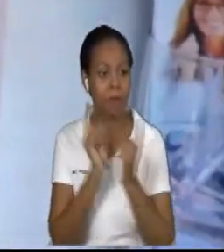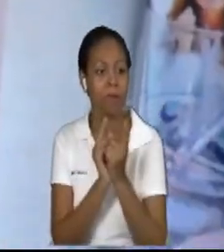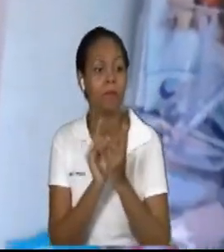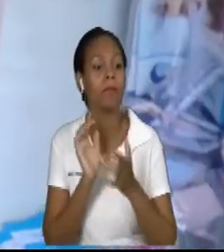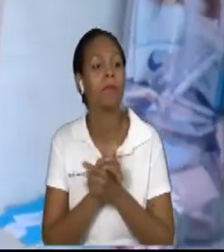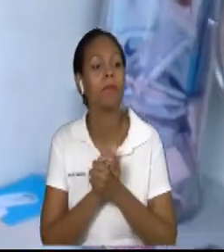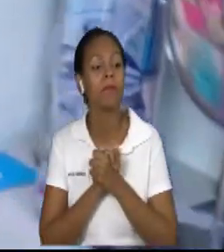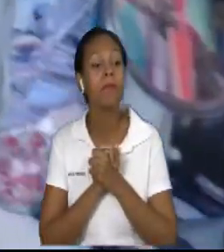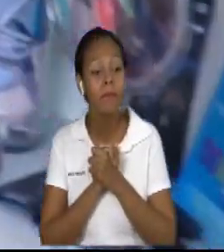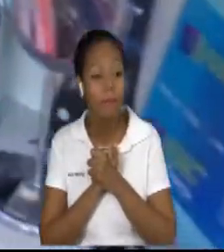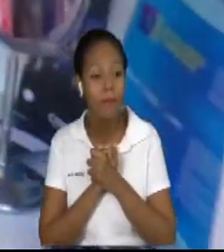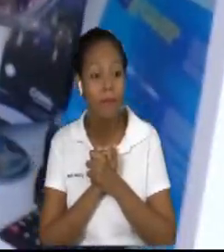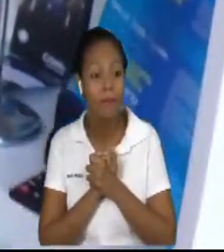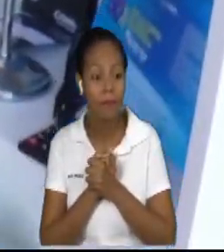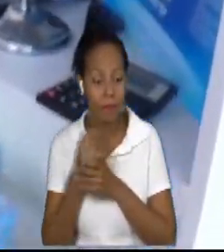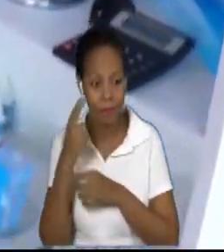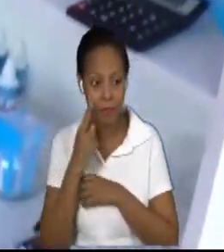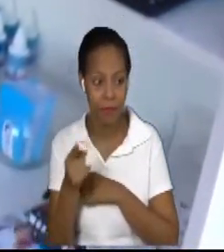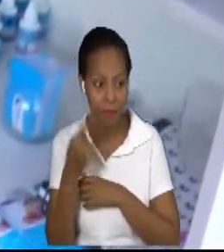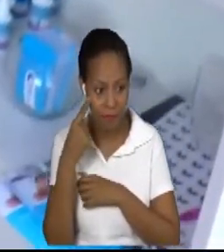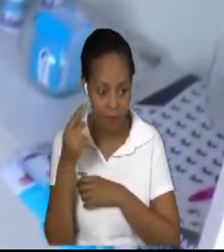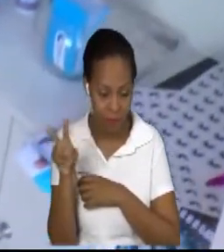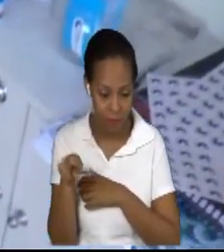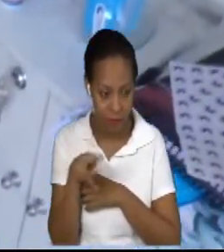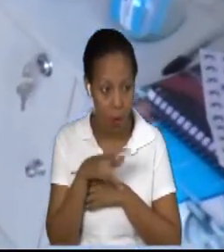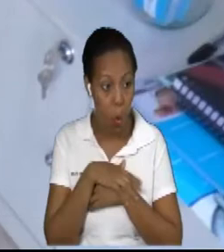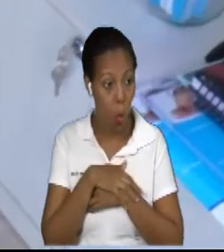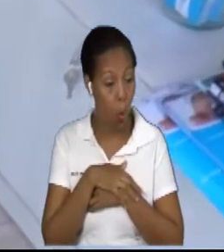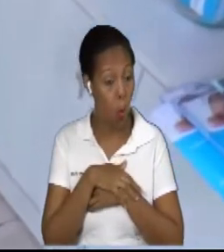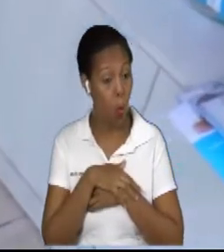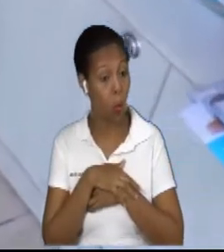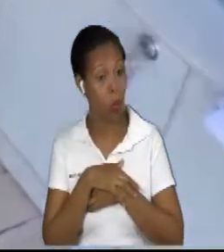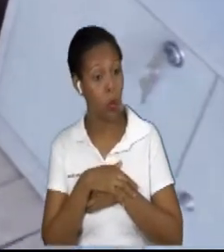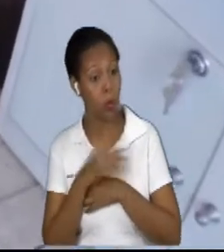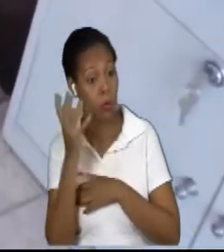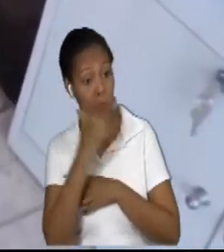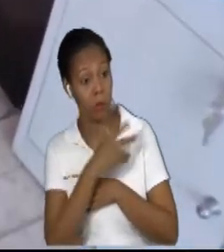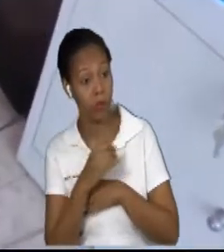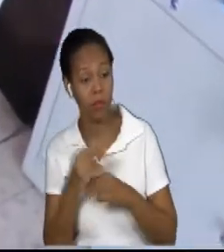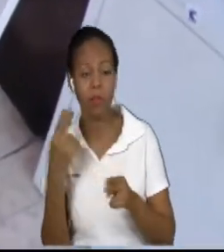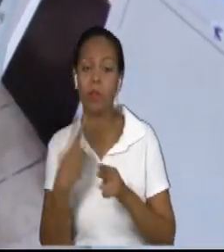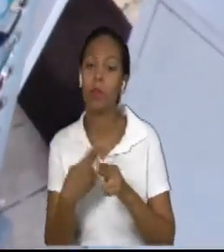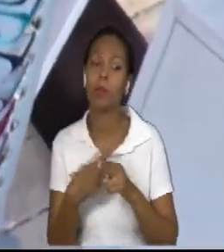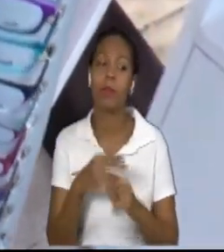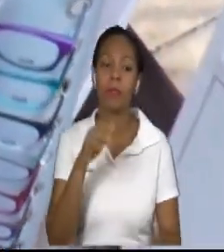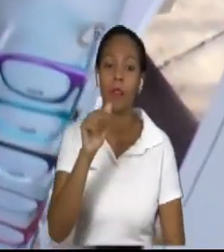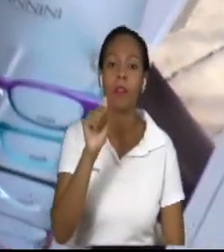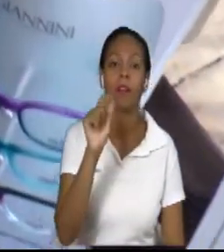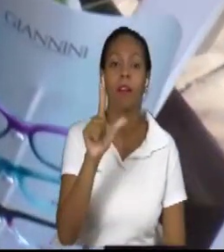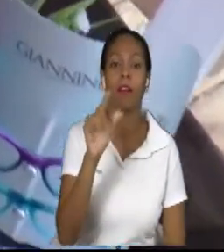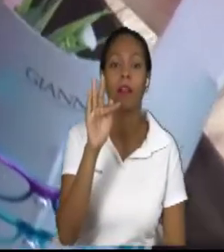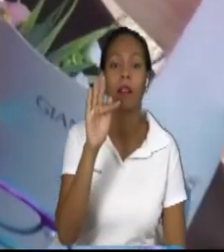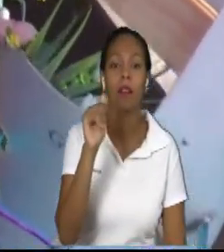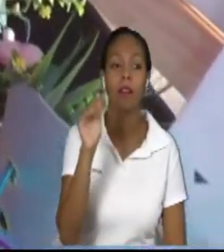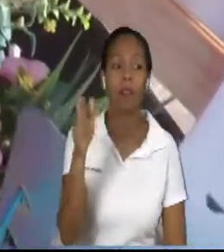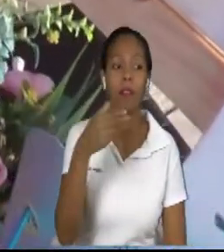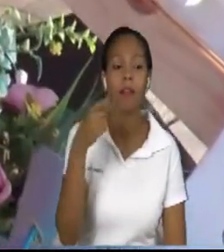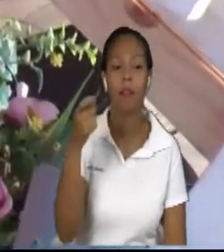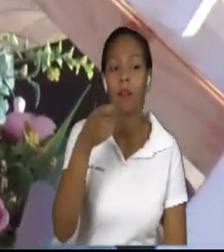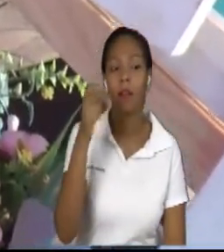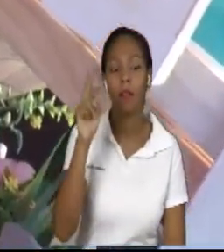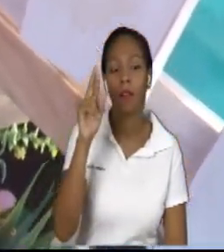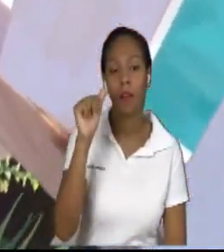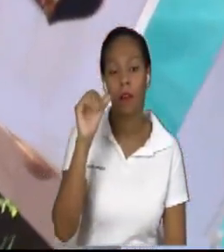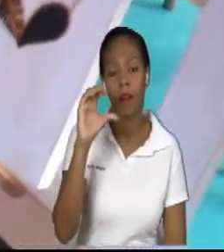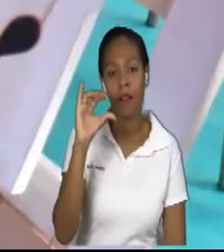con una de las tiendas más lindas en Barranca Bermeja, como lo es Alta Gracia. Aquí vamos a encontrar infinidad de